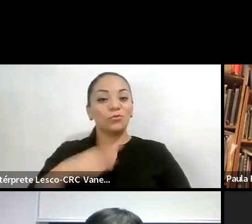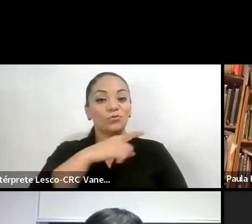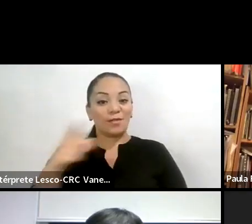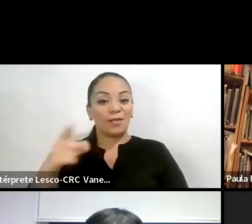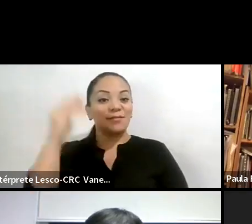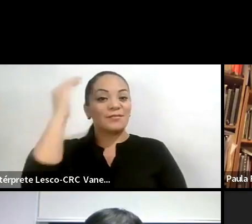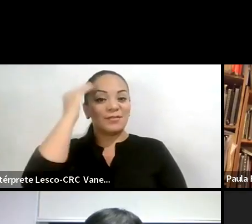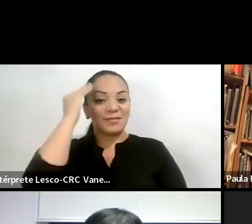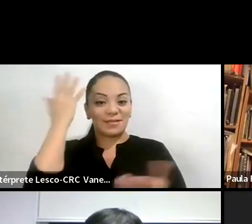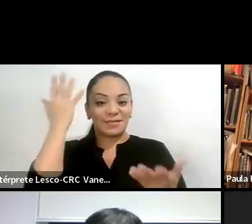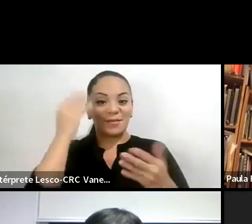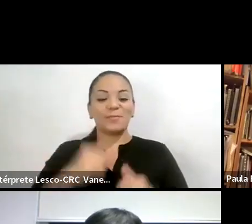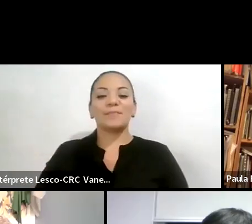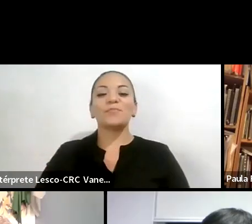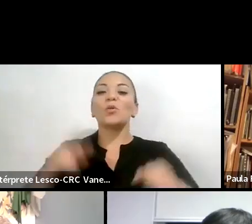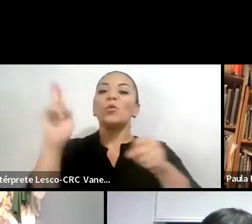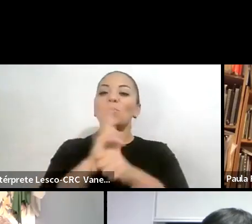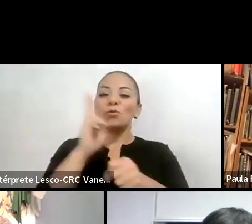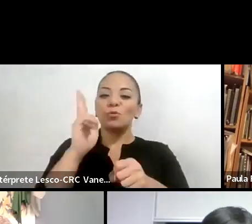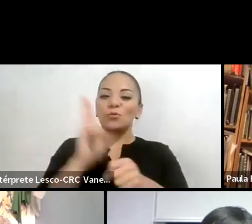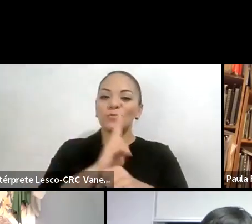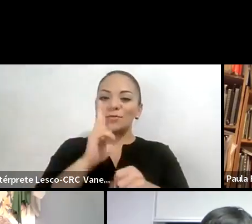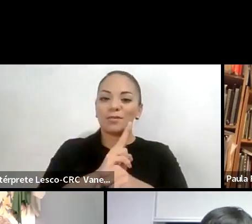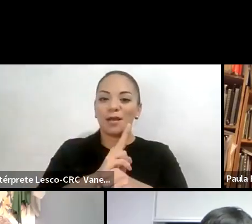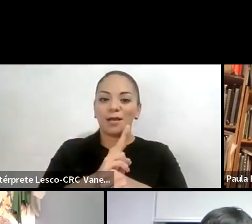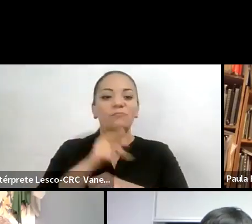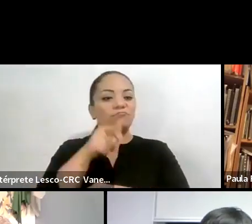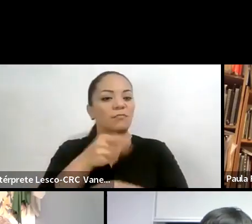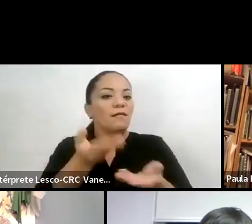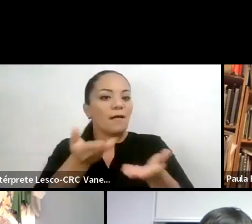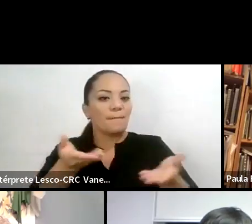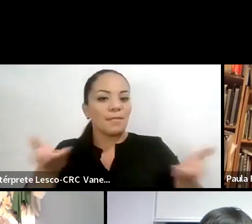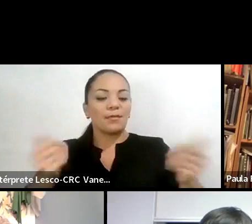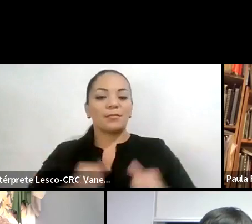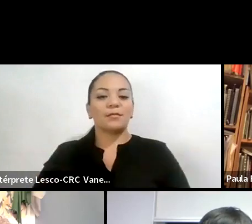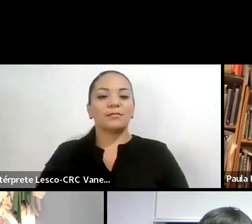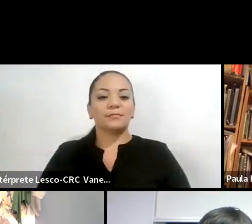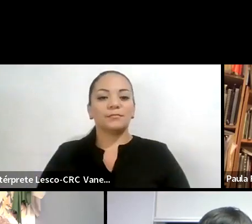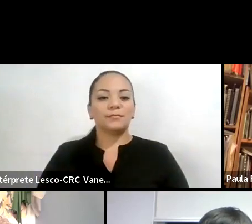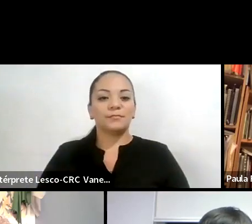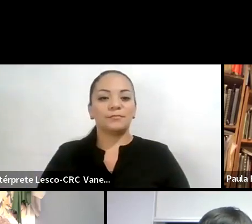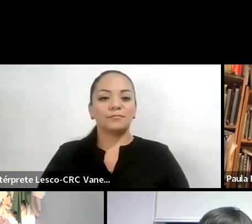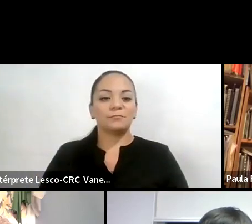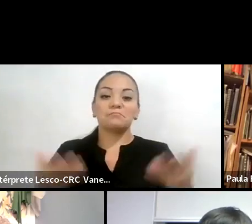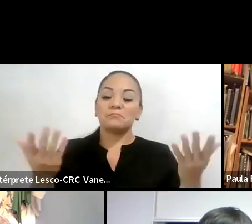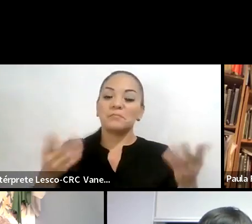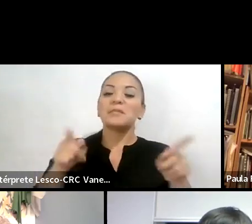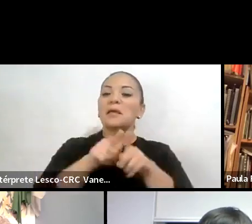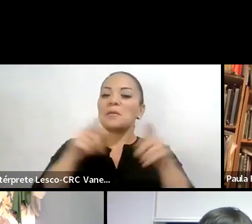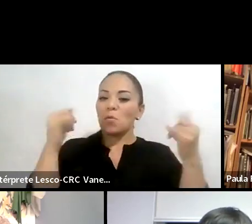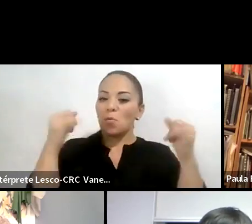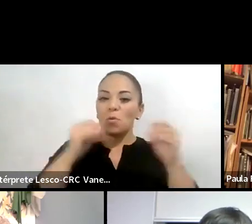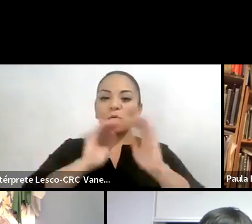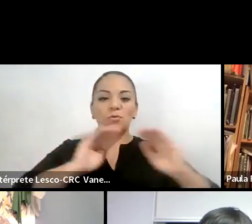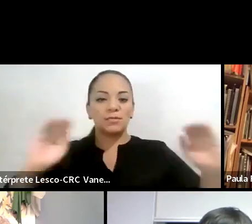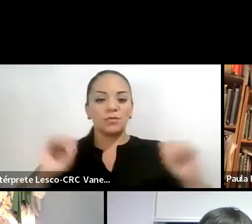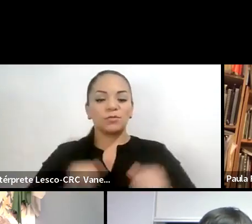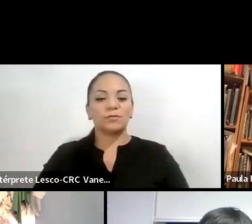puedan ustedes utilizarlos como herramientas, como juego también con las niñas y